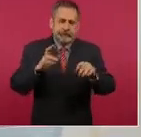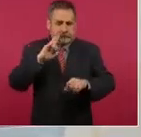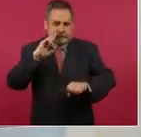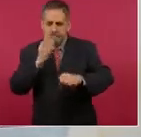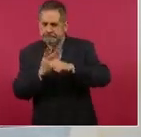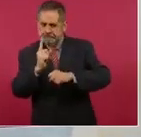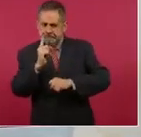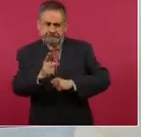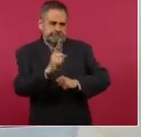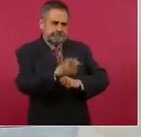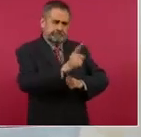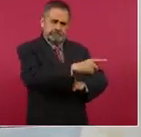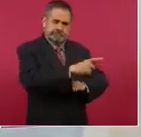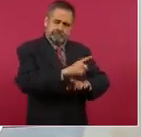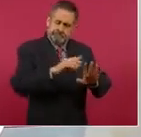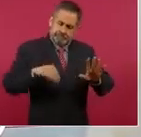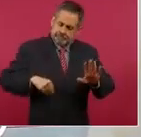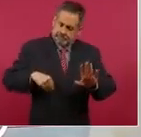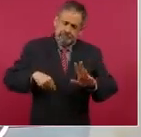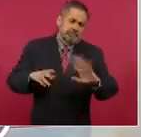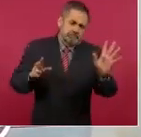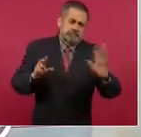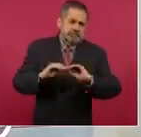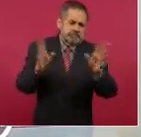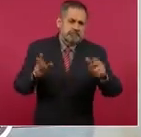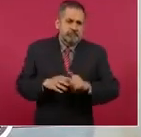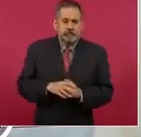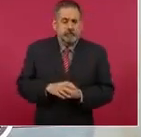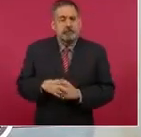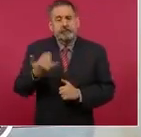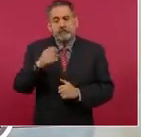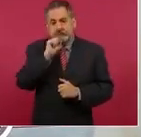responsabilidades y